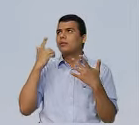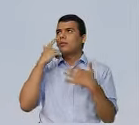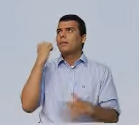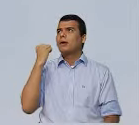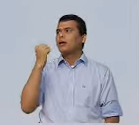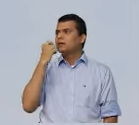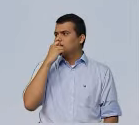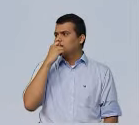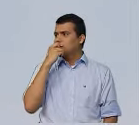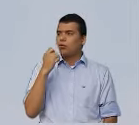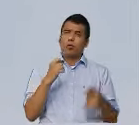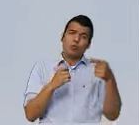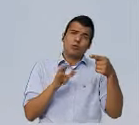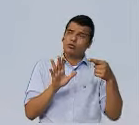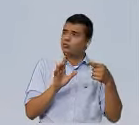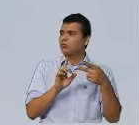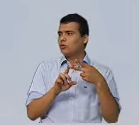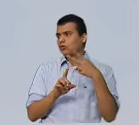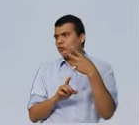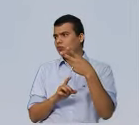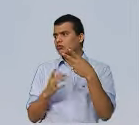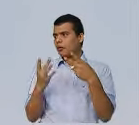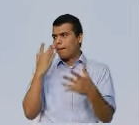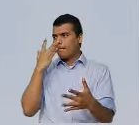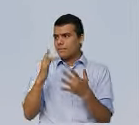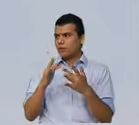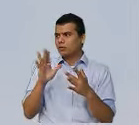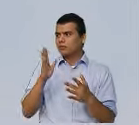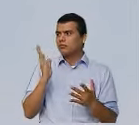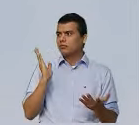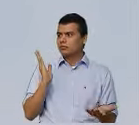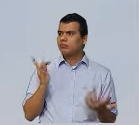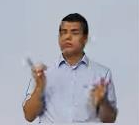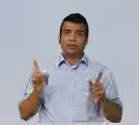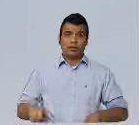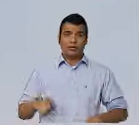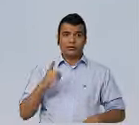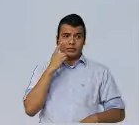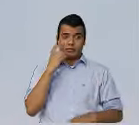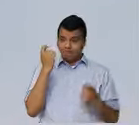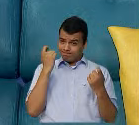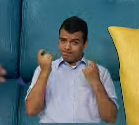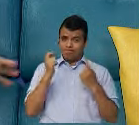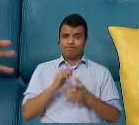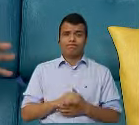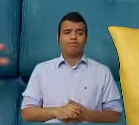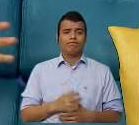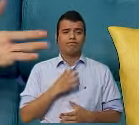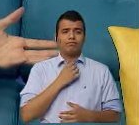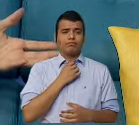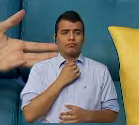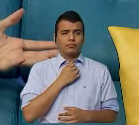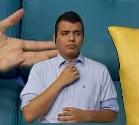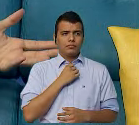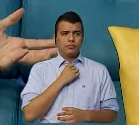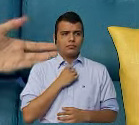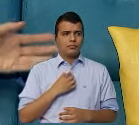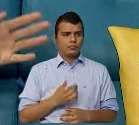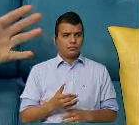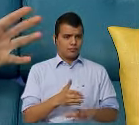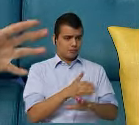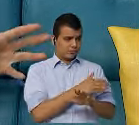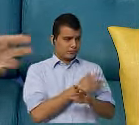la tipo 1, podría ser la tipo 2 la que tenemos que impactar mucho más. Doctora, rápidamente, cuando iniciábamos el programa